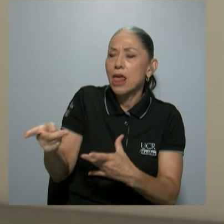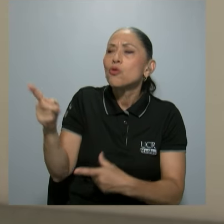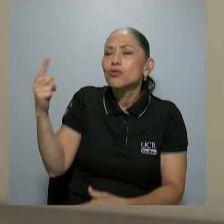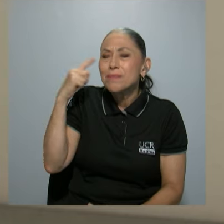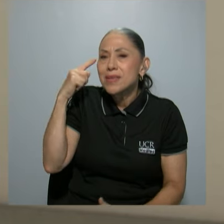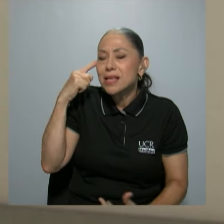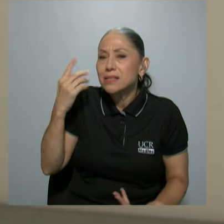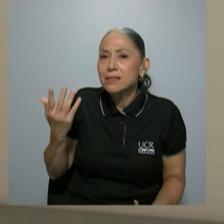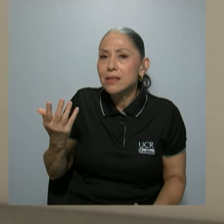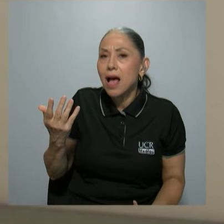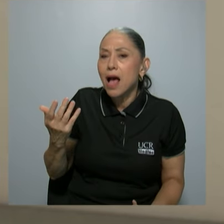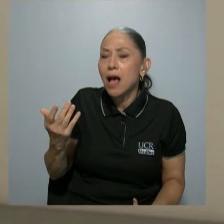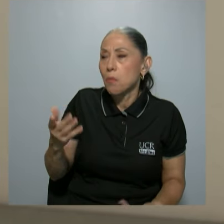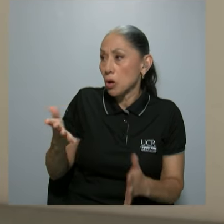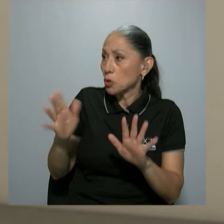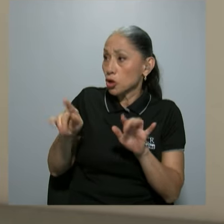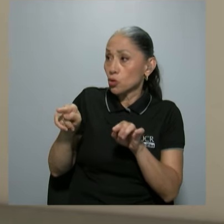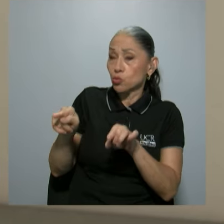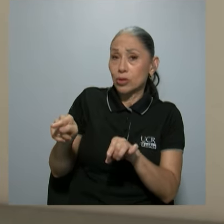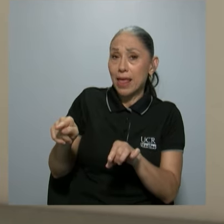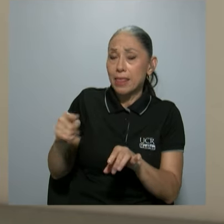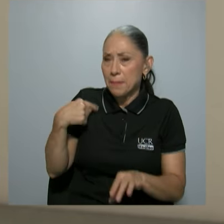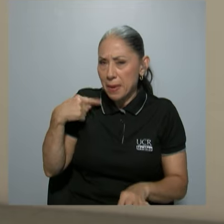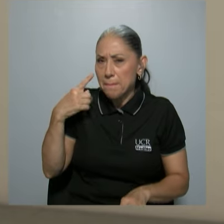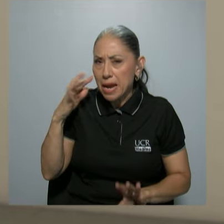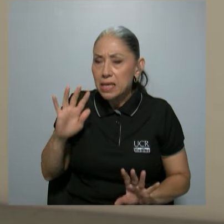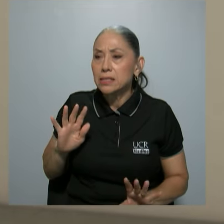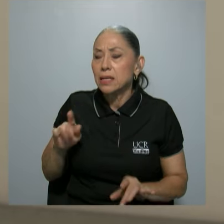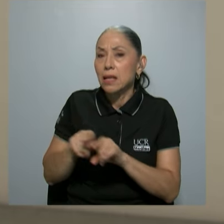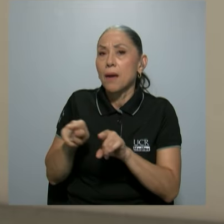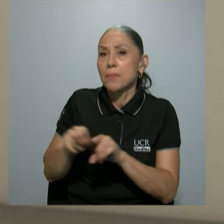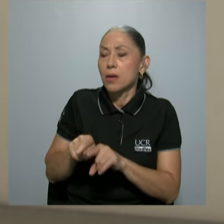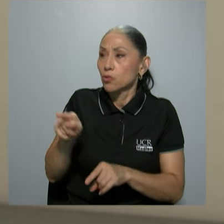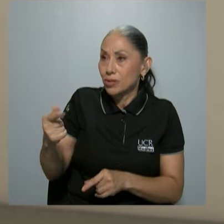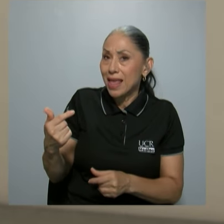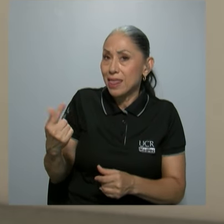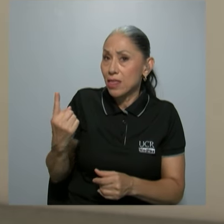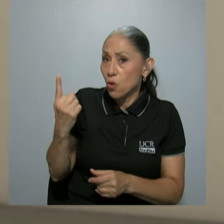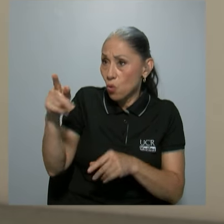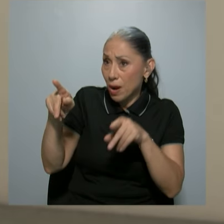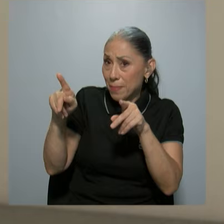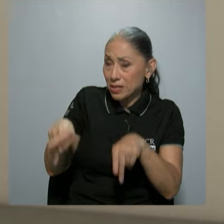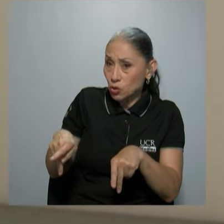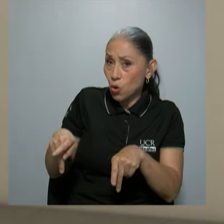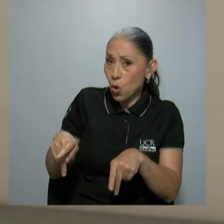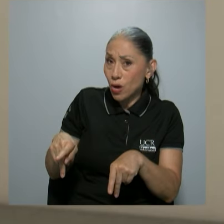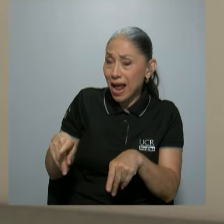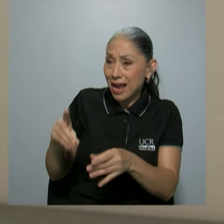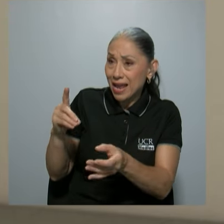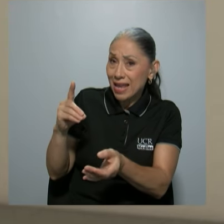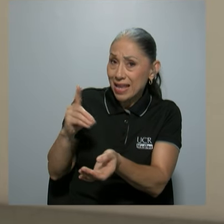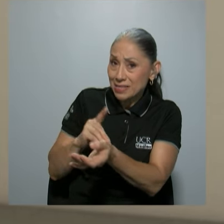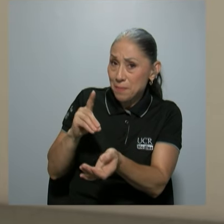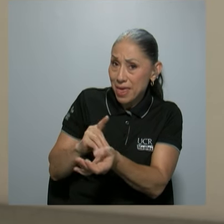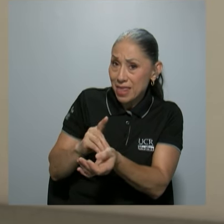usted? Bueno, y por cierto, usted me parece también tiene una persona que es médica a su lado, dentro de su